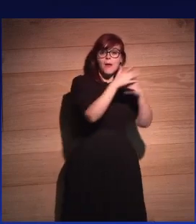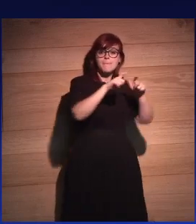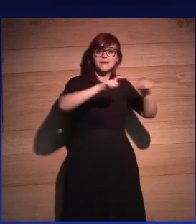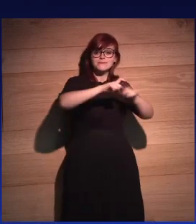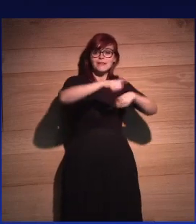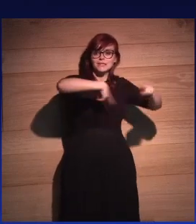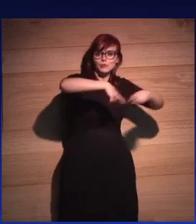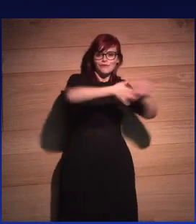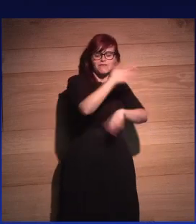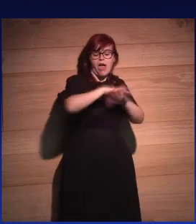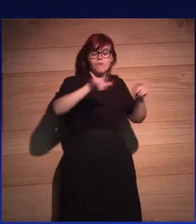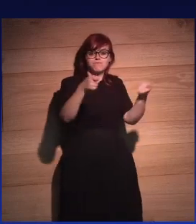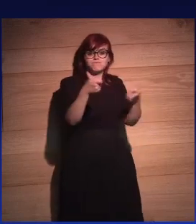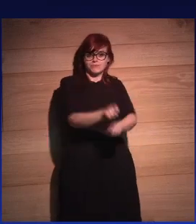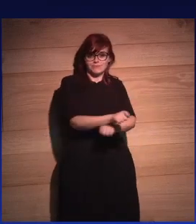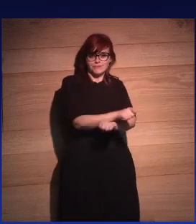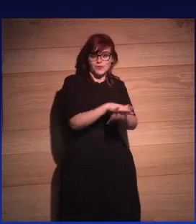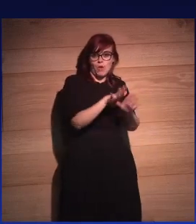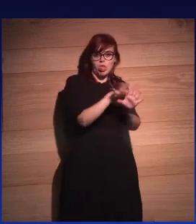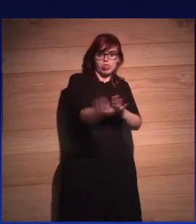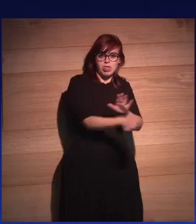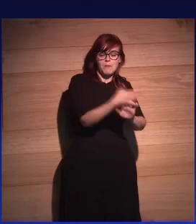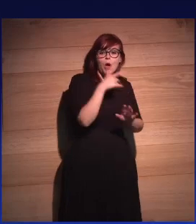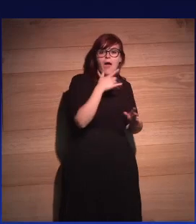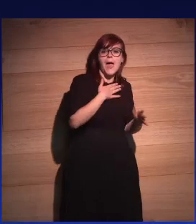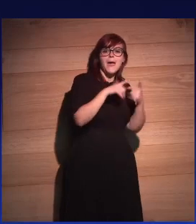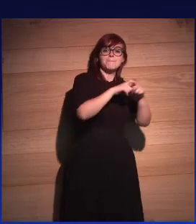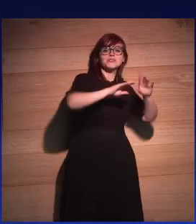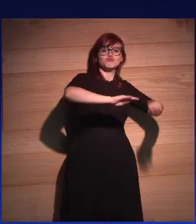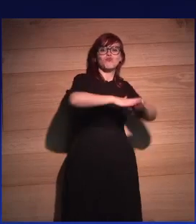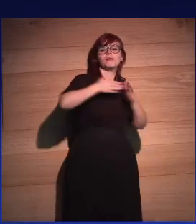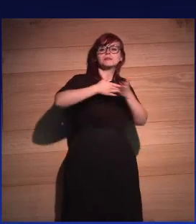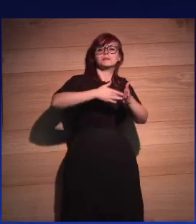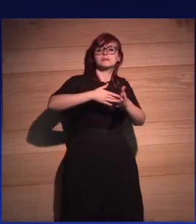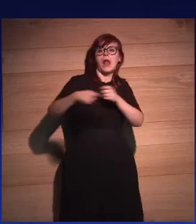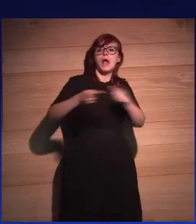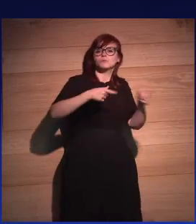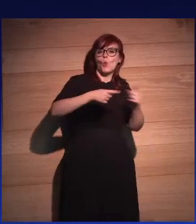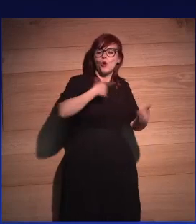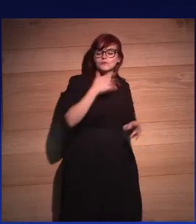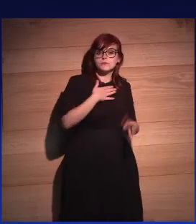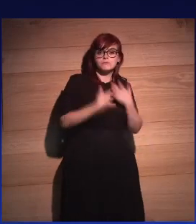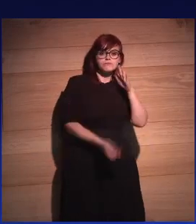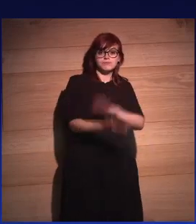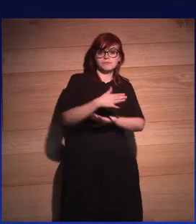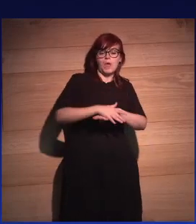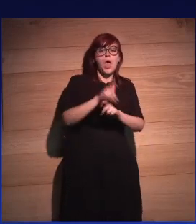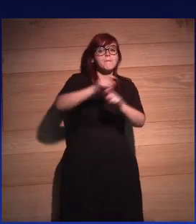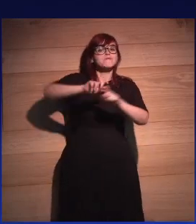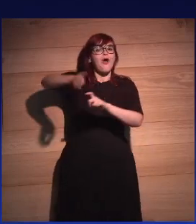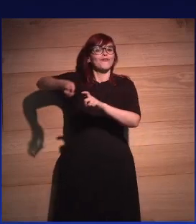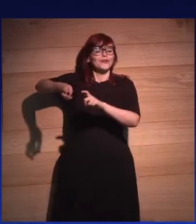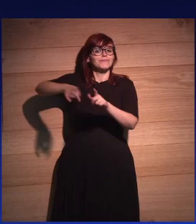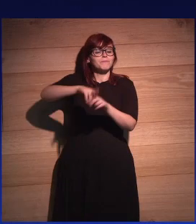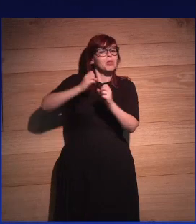transporte. Entonces va comiendo. Esto es como una bola de nieve, ¿no? Y cada vez se va haciendo más grande. El problema que